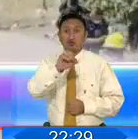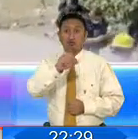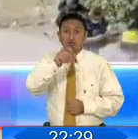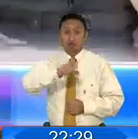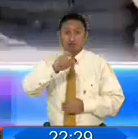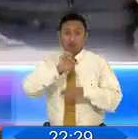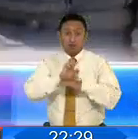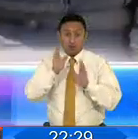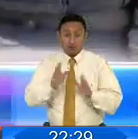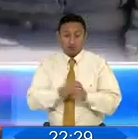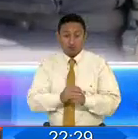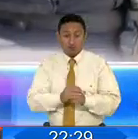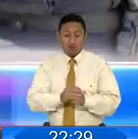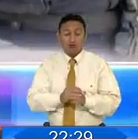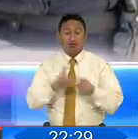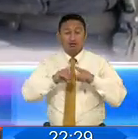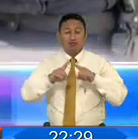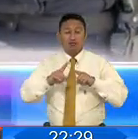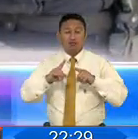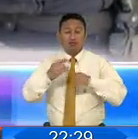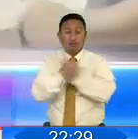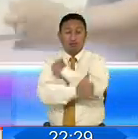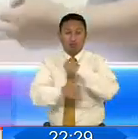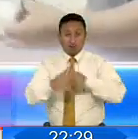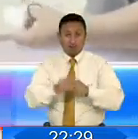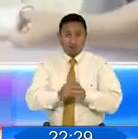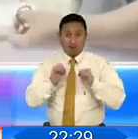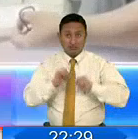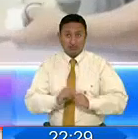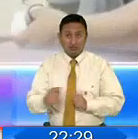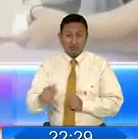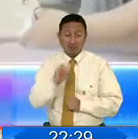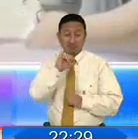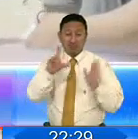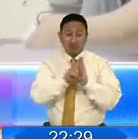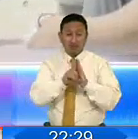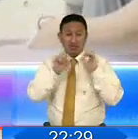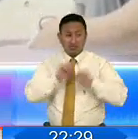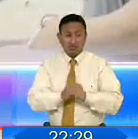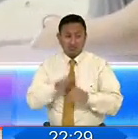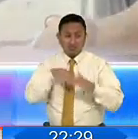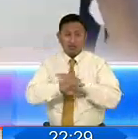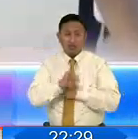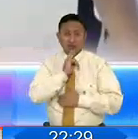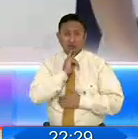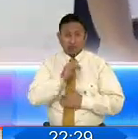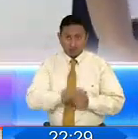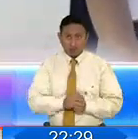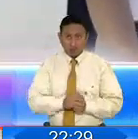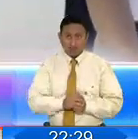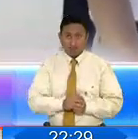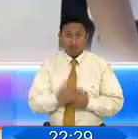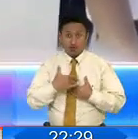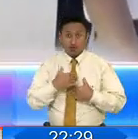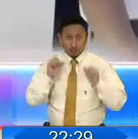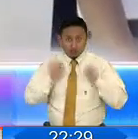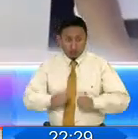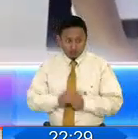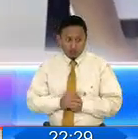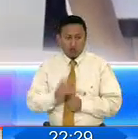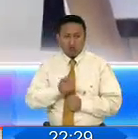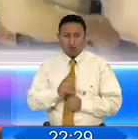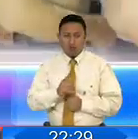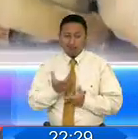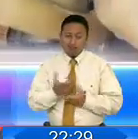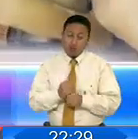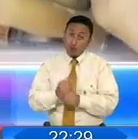Ecuador, Guatemala, Nicaragua, Brasil y México que irregularmente quisieron llegar a Estados Unidos. Y no porque querían, sino porque les